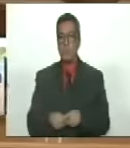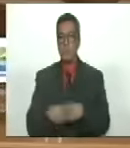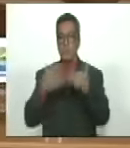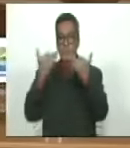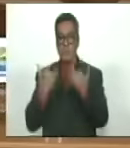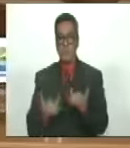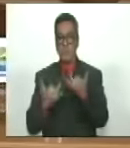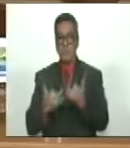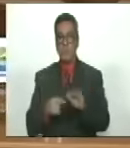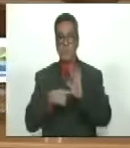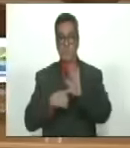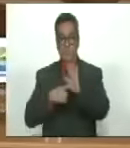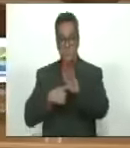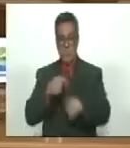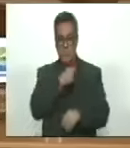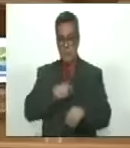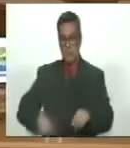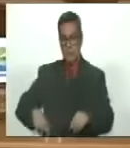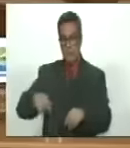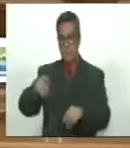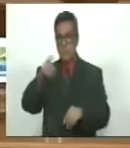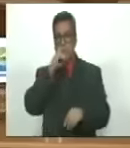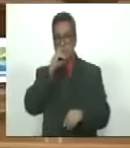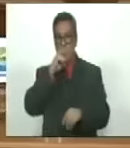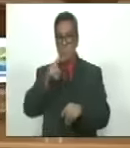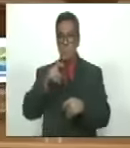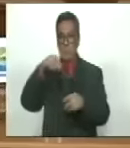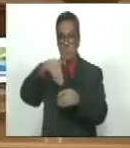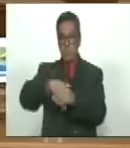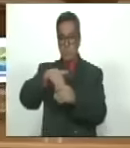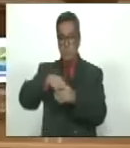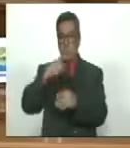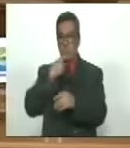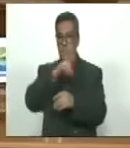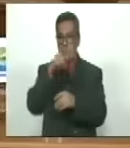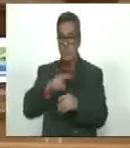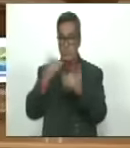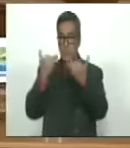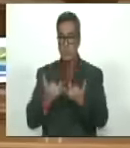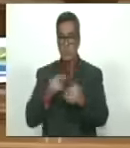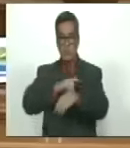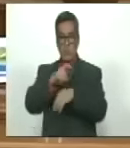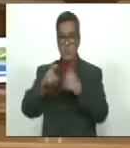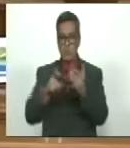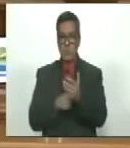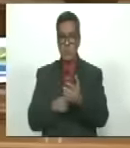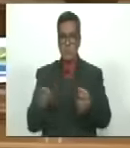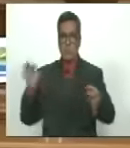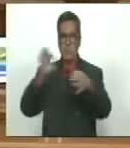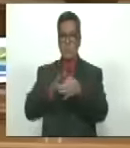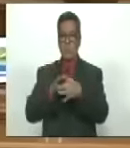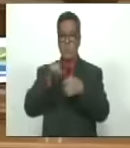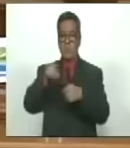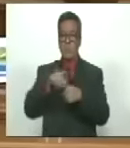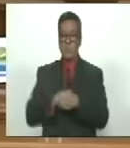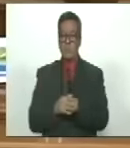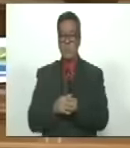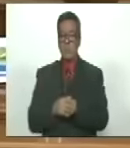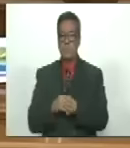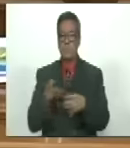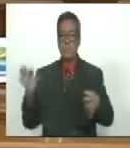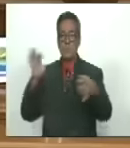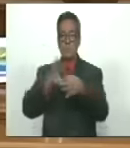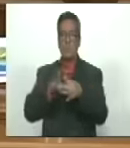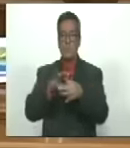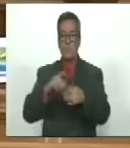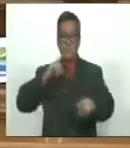ya presentadas por el presidente Nicolás Maduro, que el referendo consultivo es absolutamente vinculante, nos